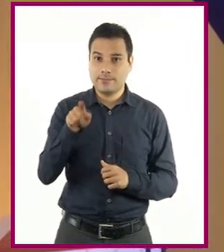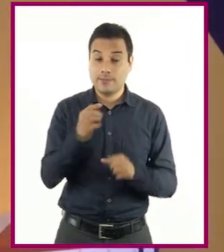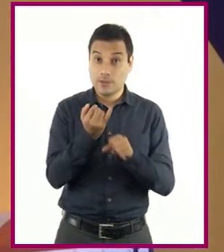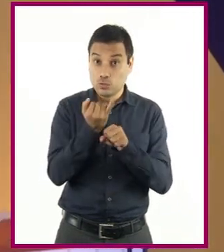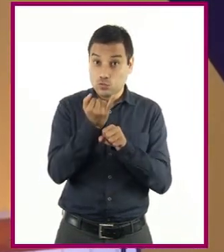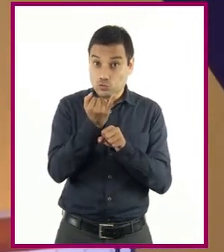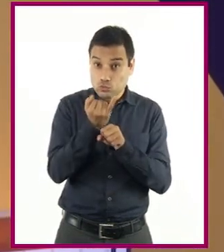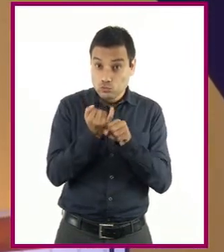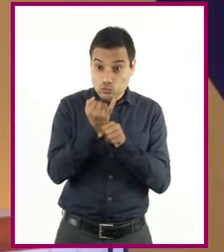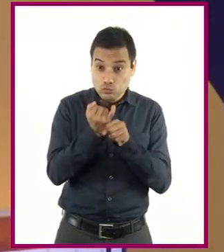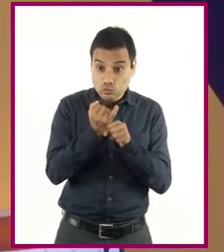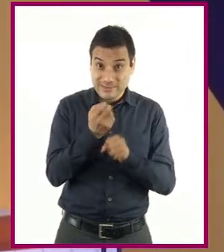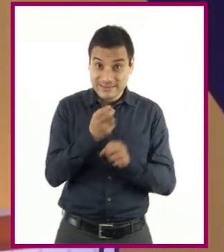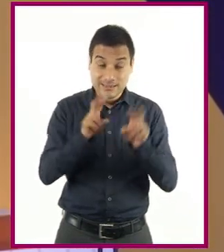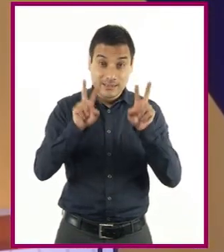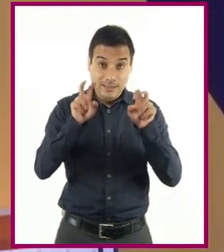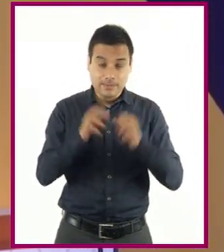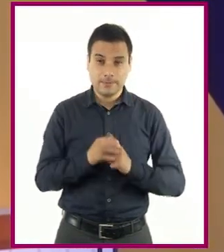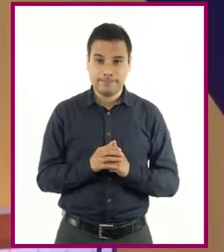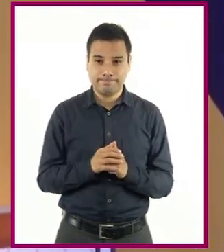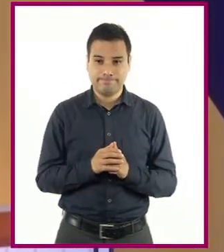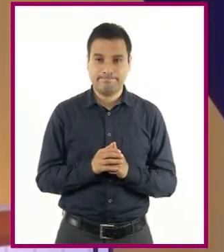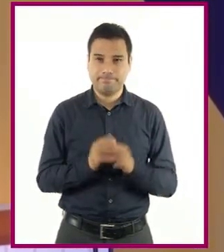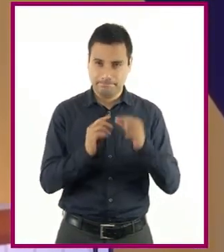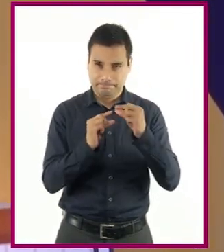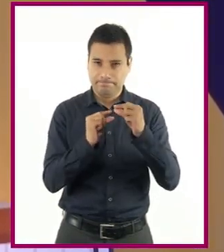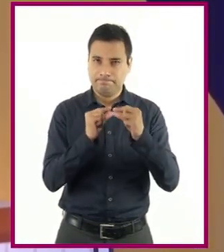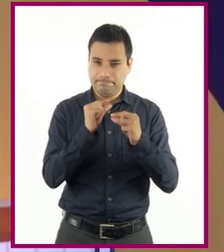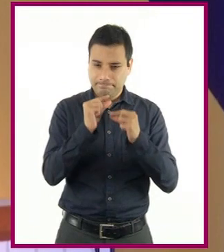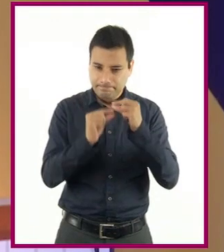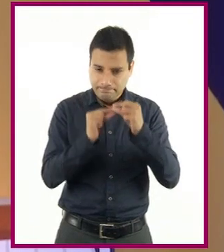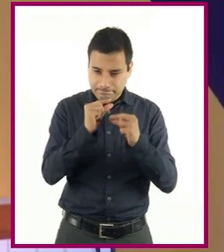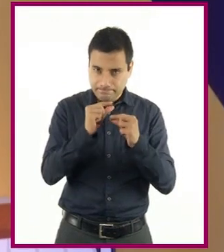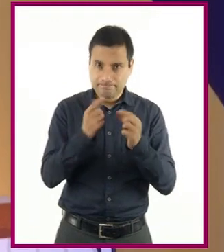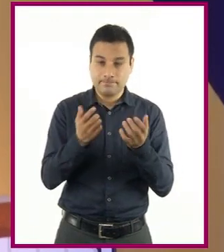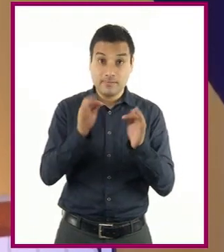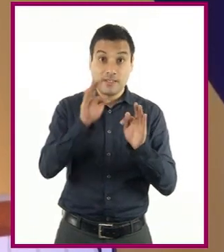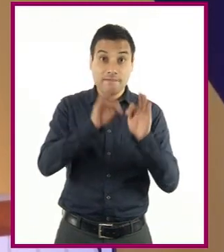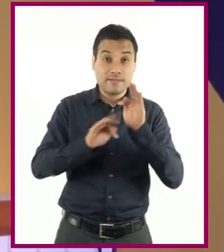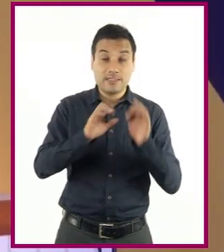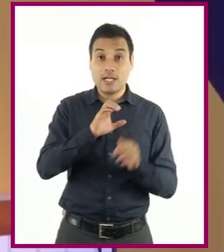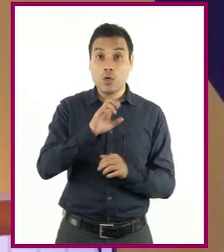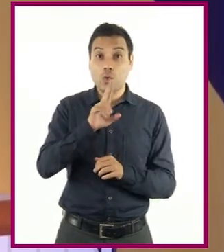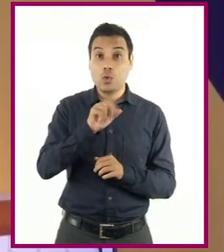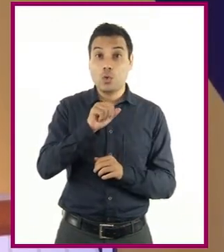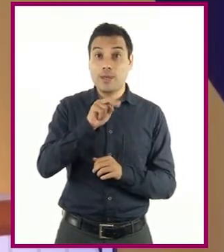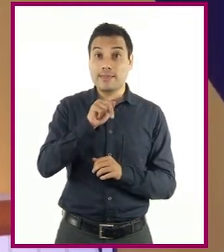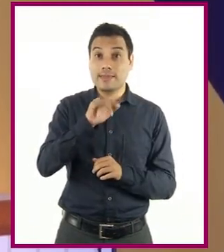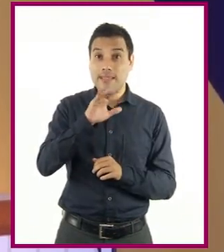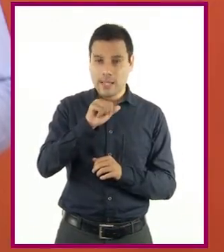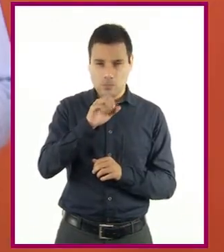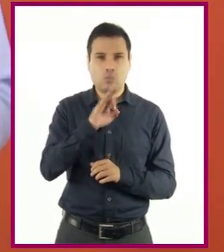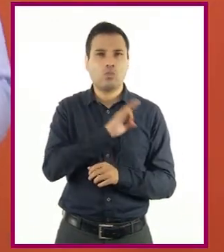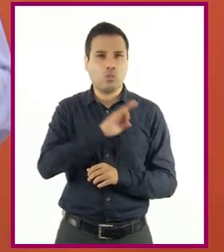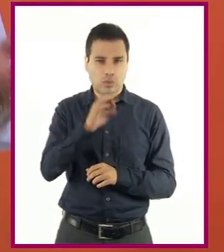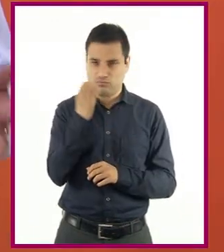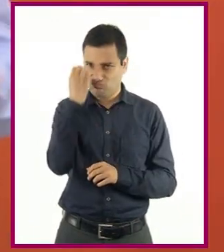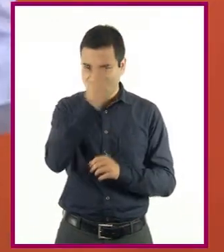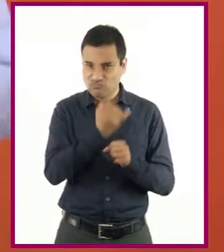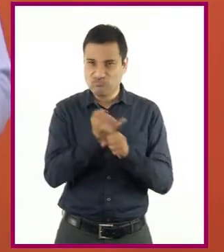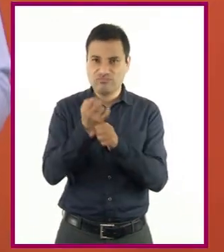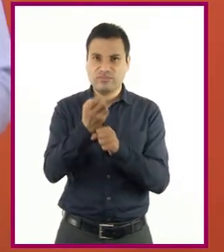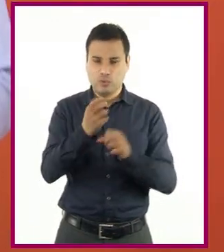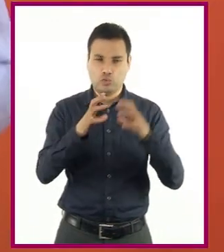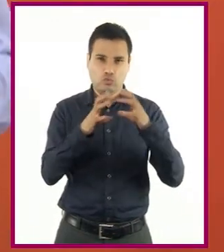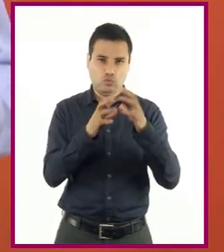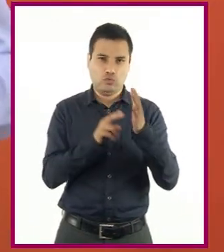estudio de estos objetos ayudaron a vislumbrar que desde la física cuántica podían ser interpretados. Según la